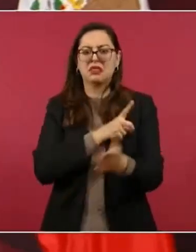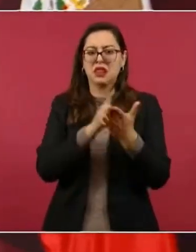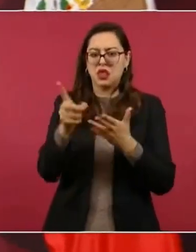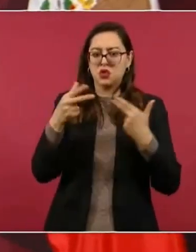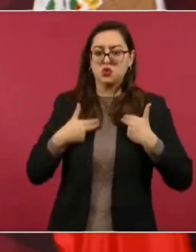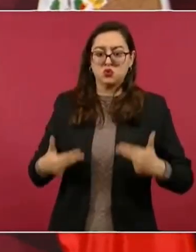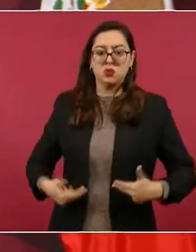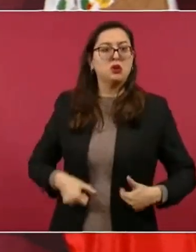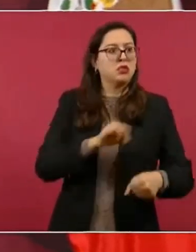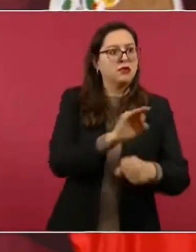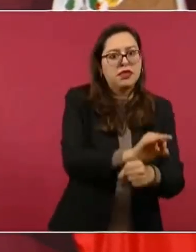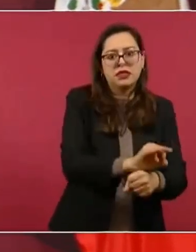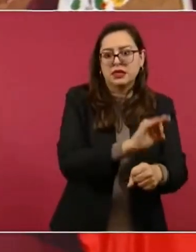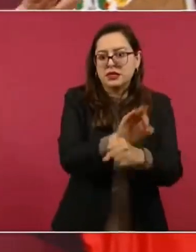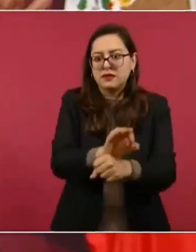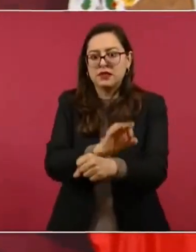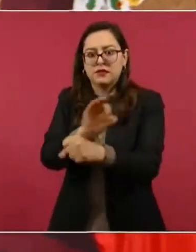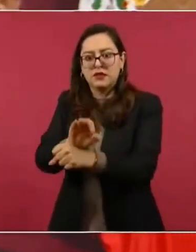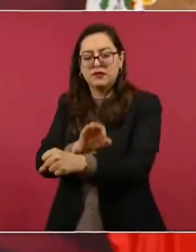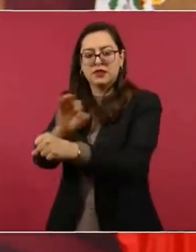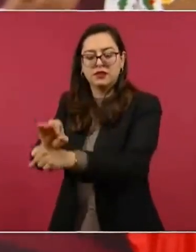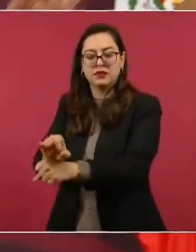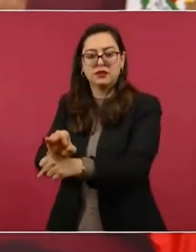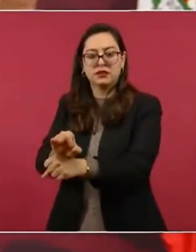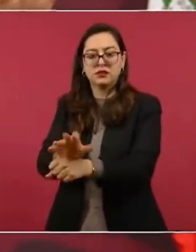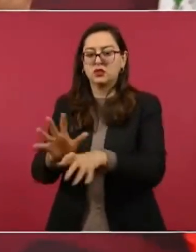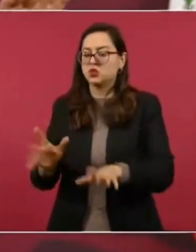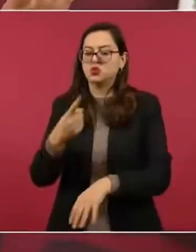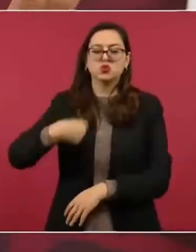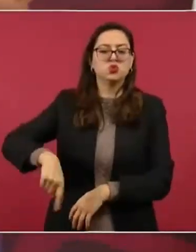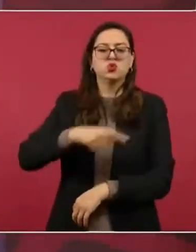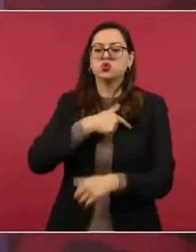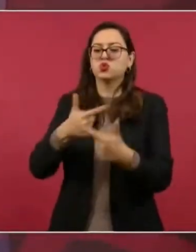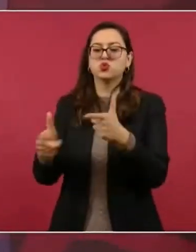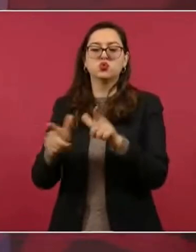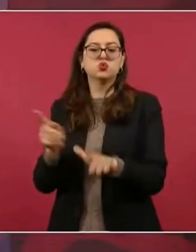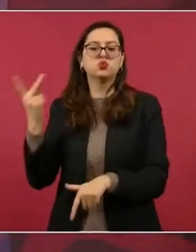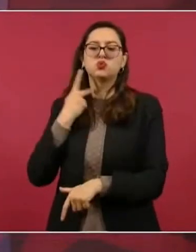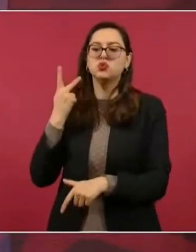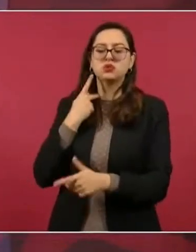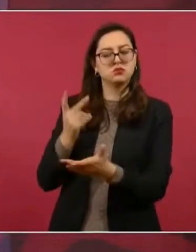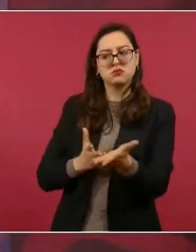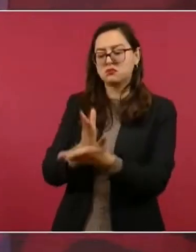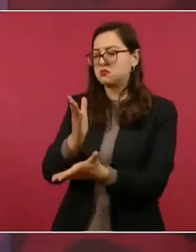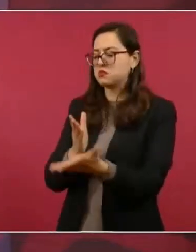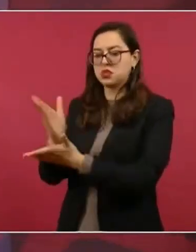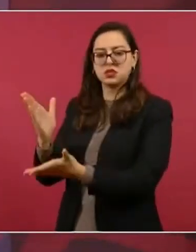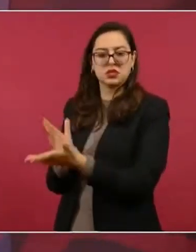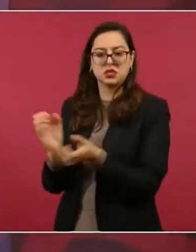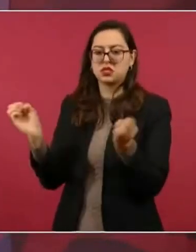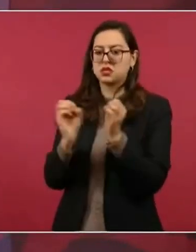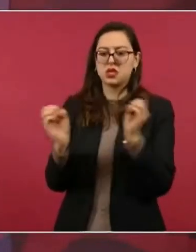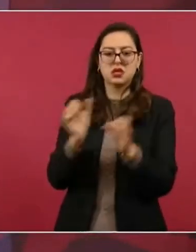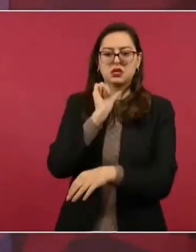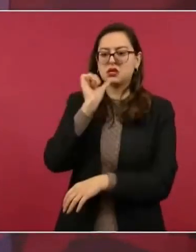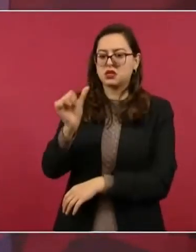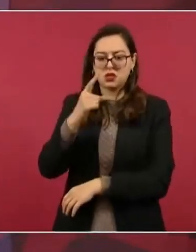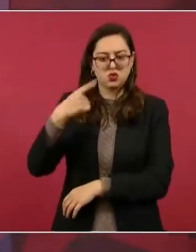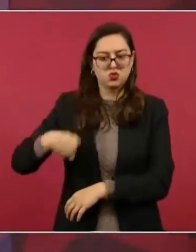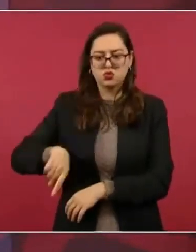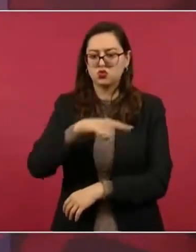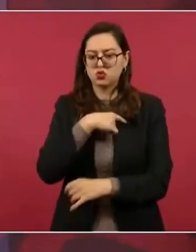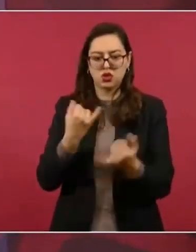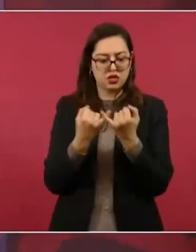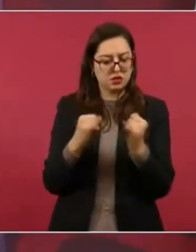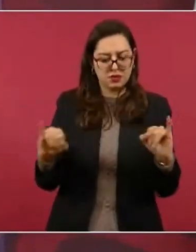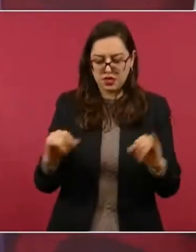no nos metemos a los partidos. No. Nosotros somos de